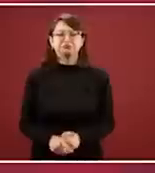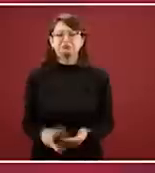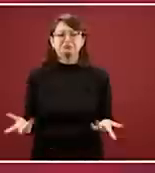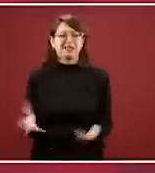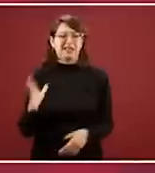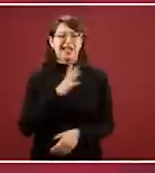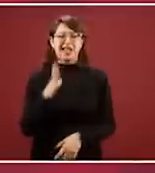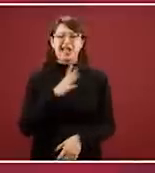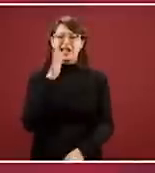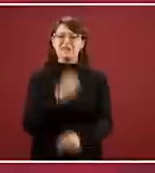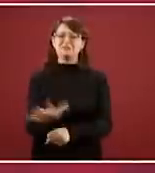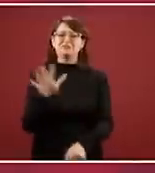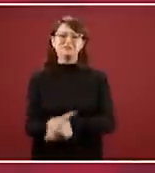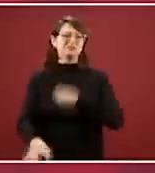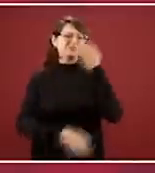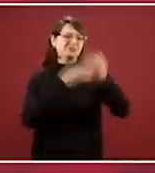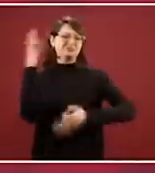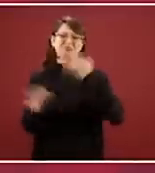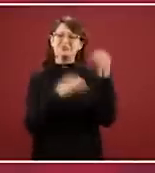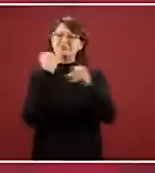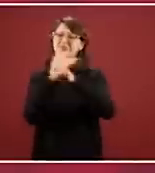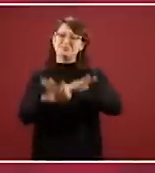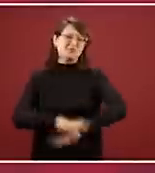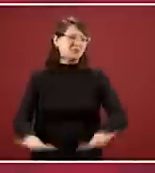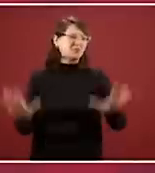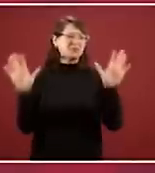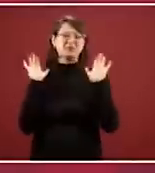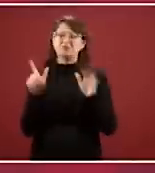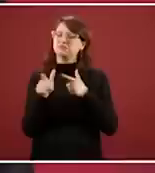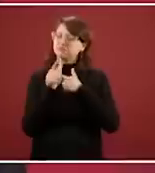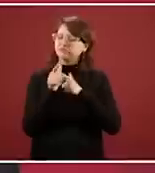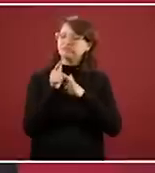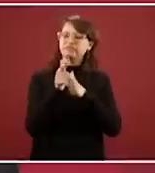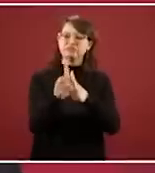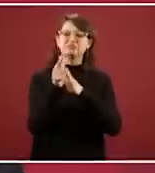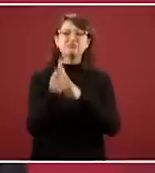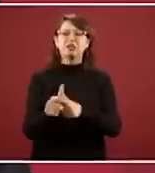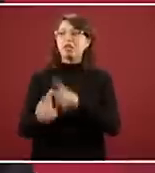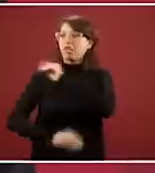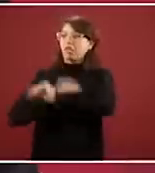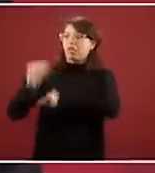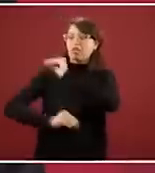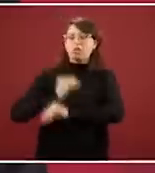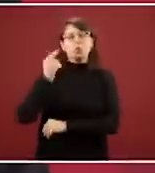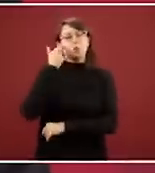sobre esto y se va a seguir informando, pero no queremos pelearnos.